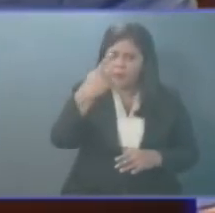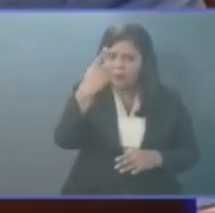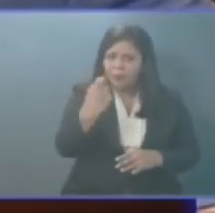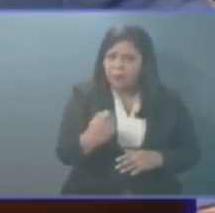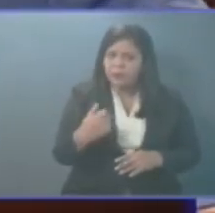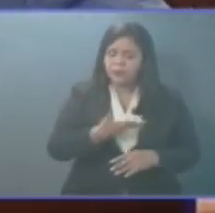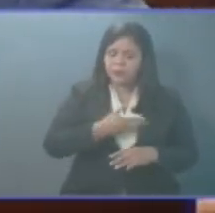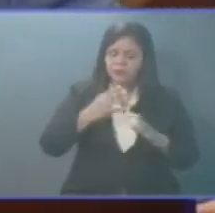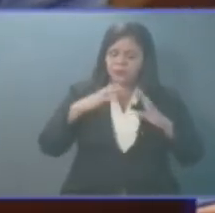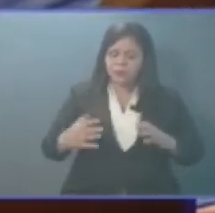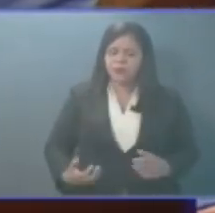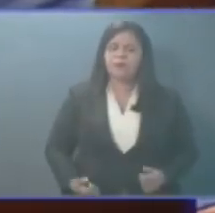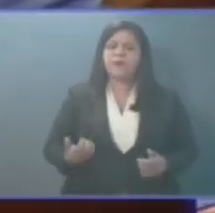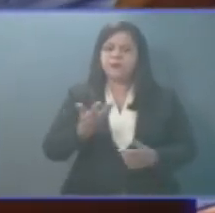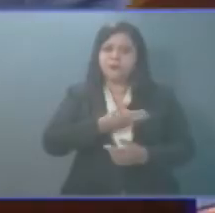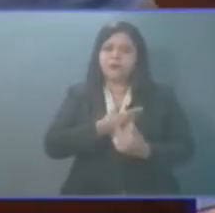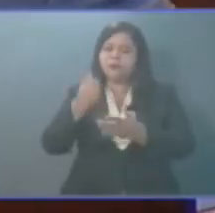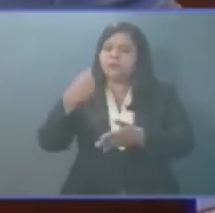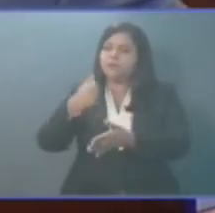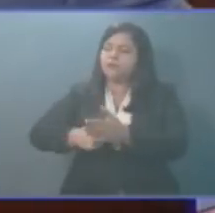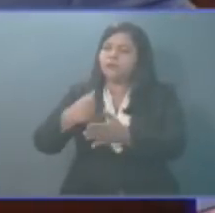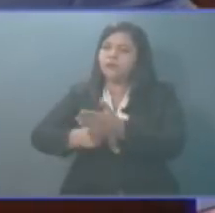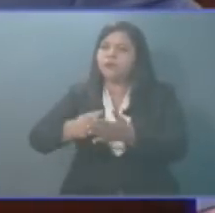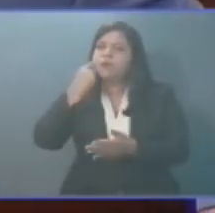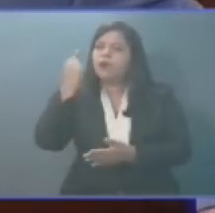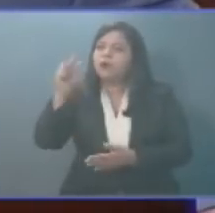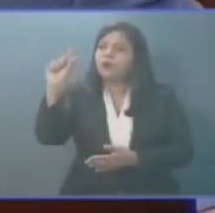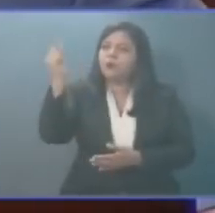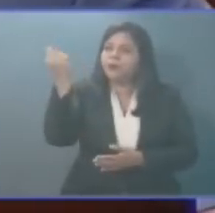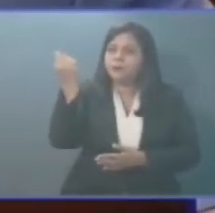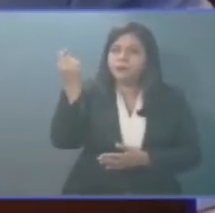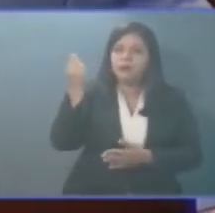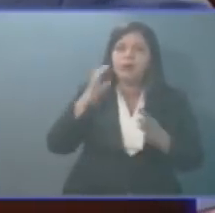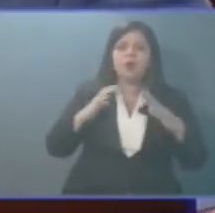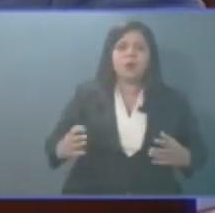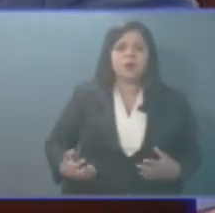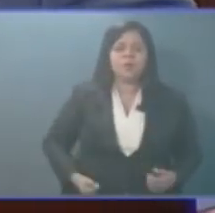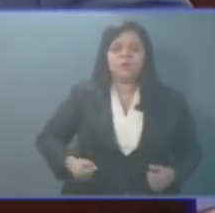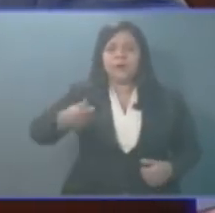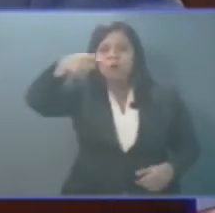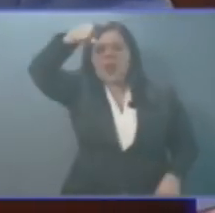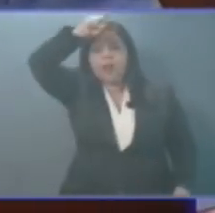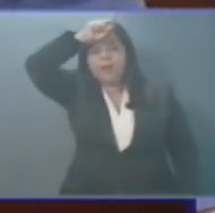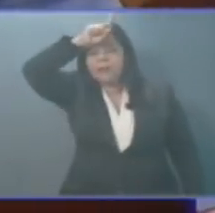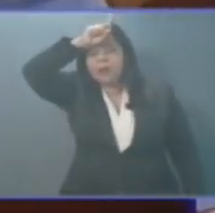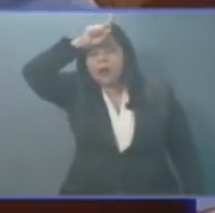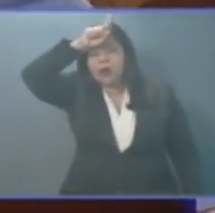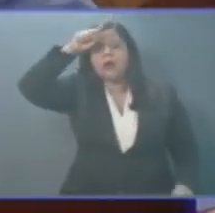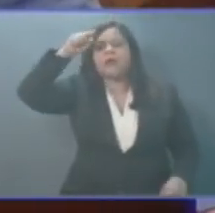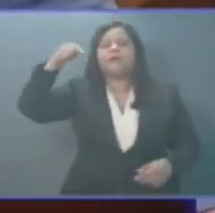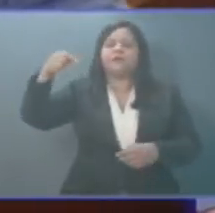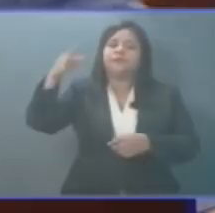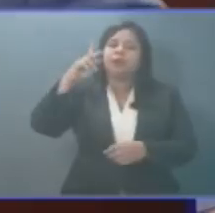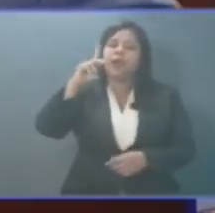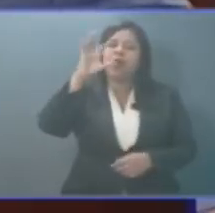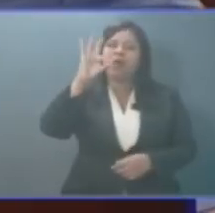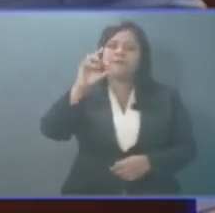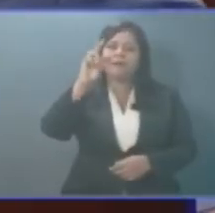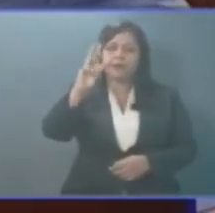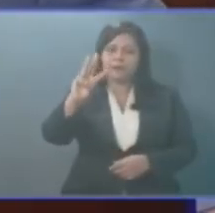gobierno, gestionamos una donación y un préstamo por parte del gobierno de Alemania bajo el programa